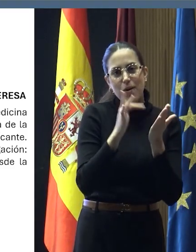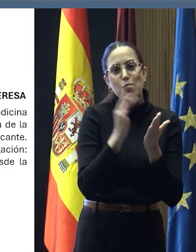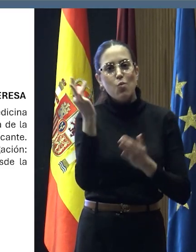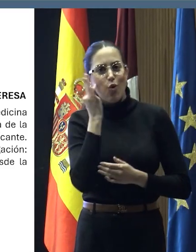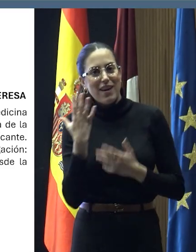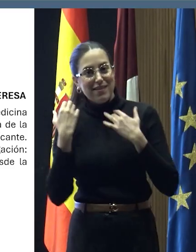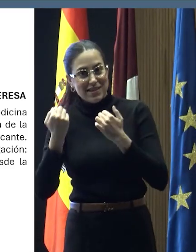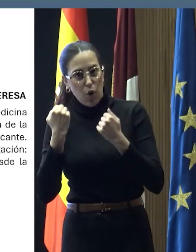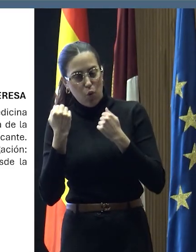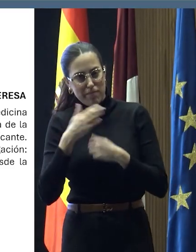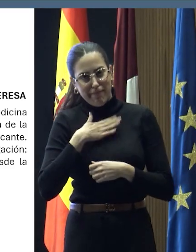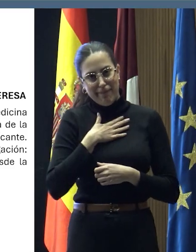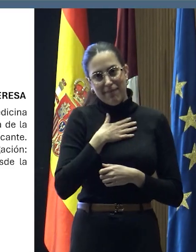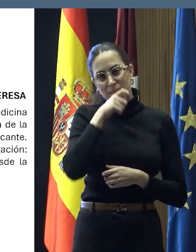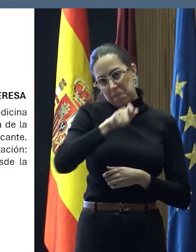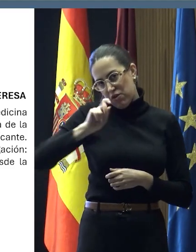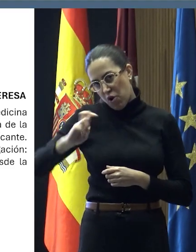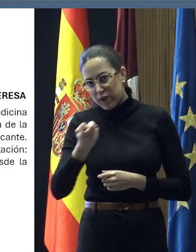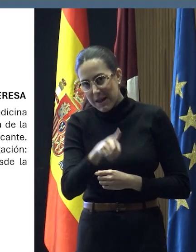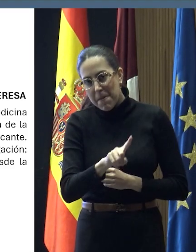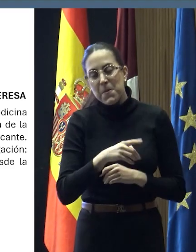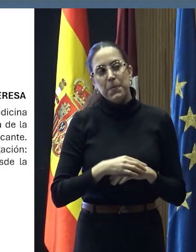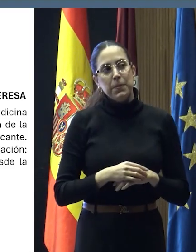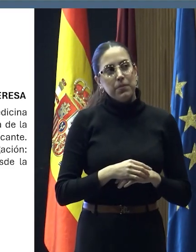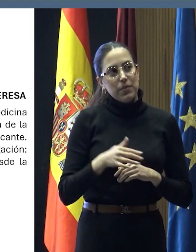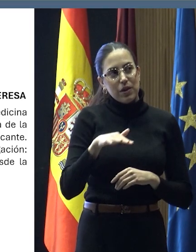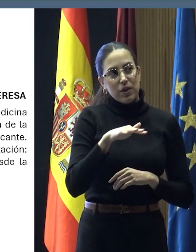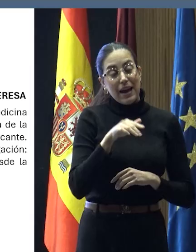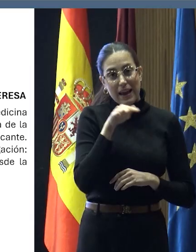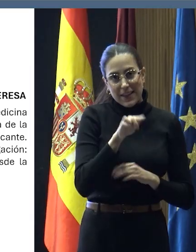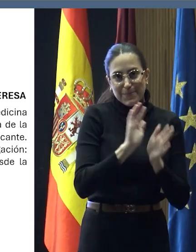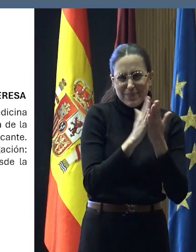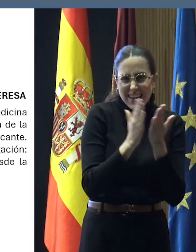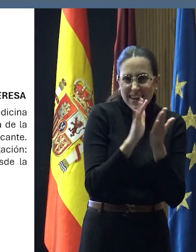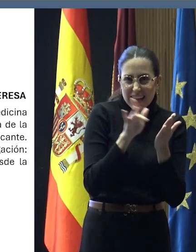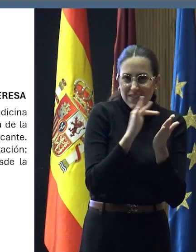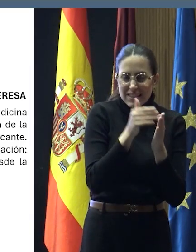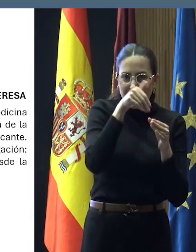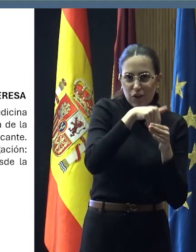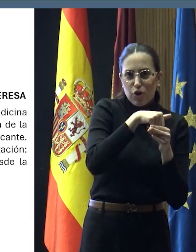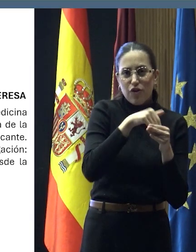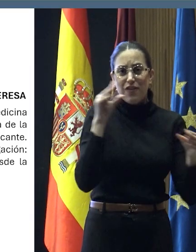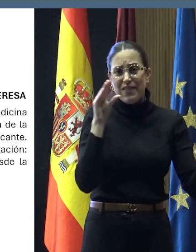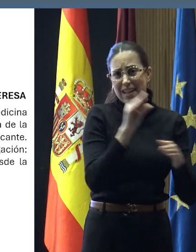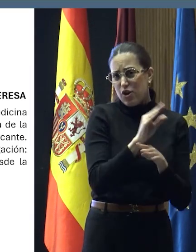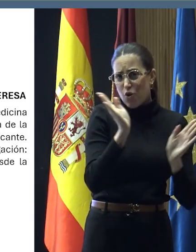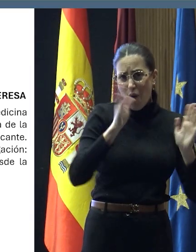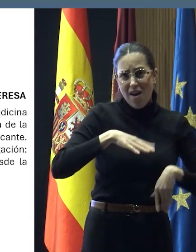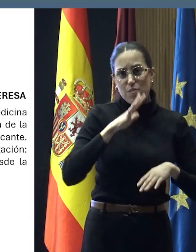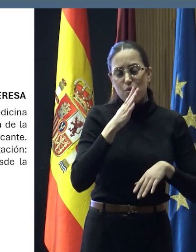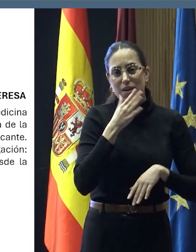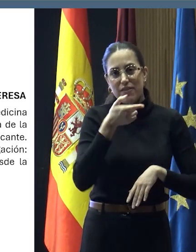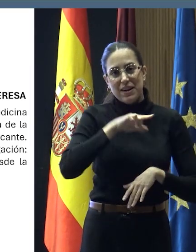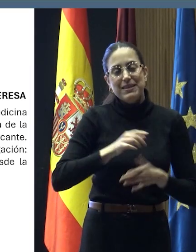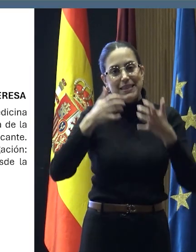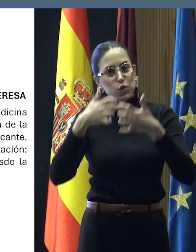junto con más gente, donde no tienen financiación porque no está la